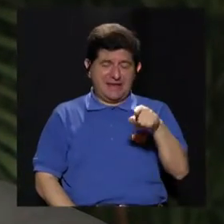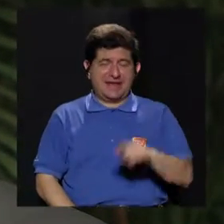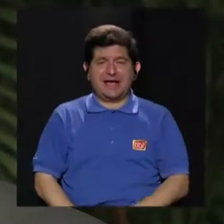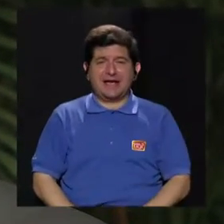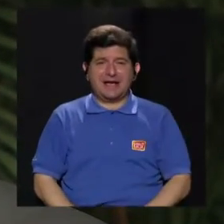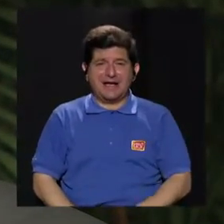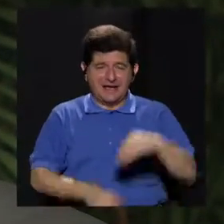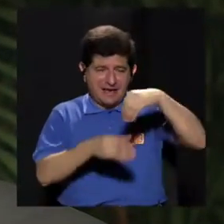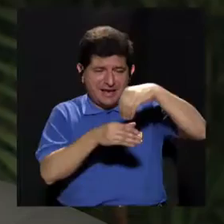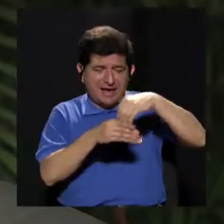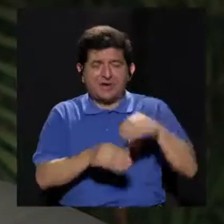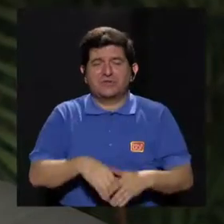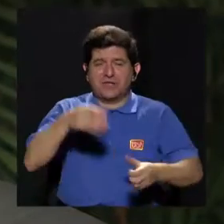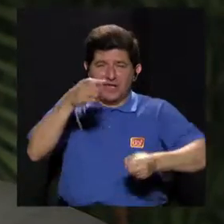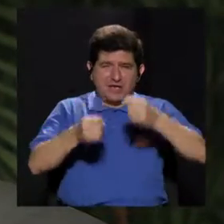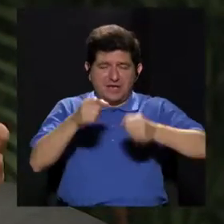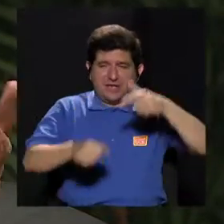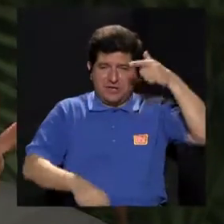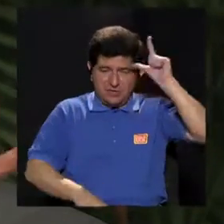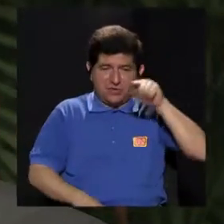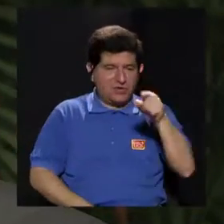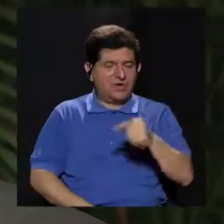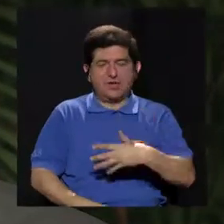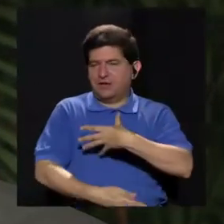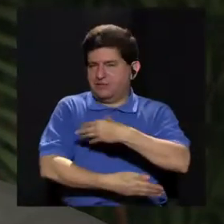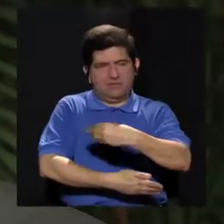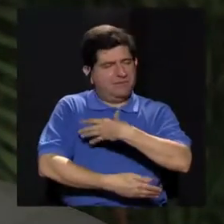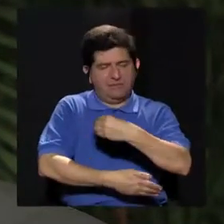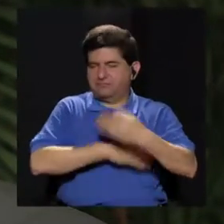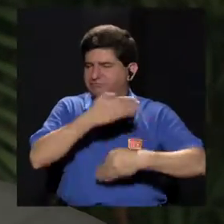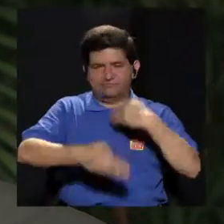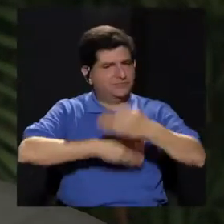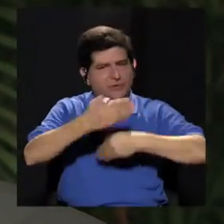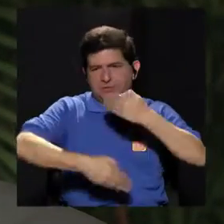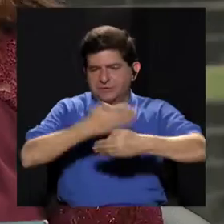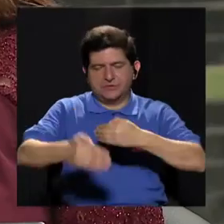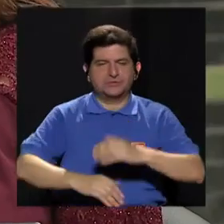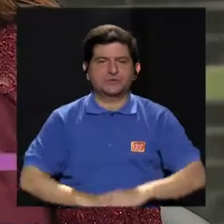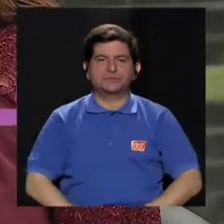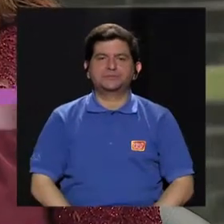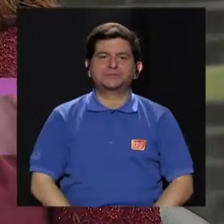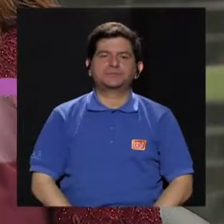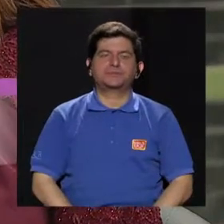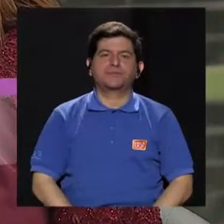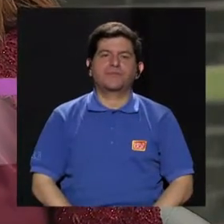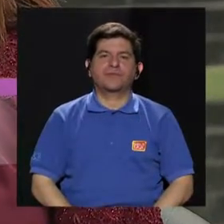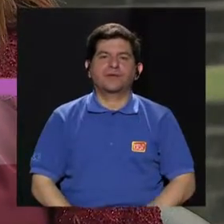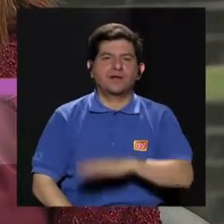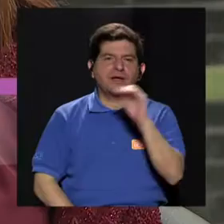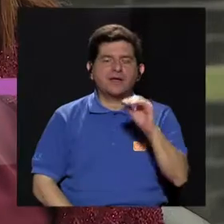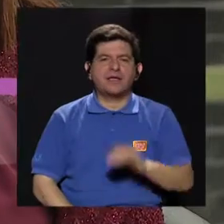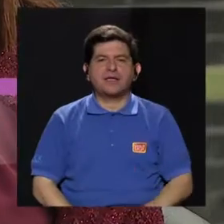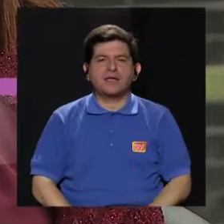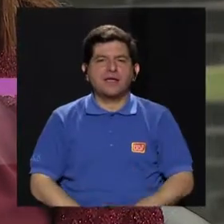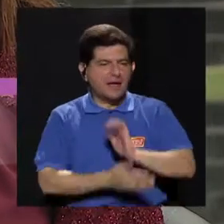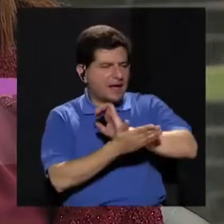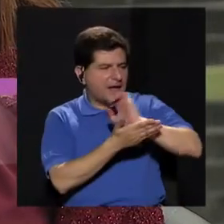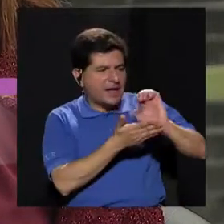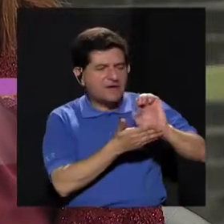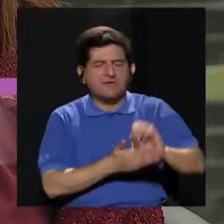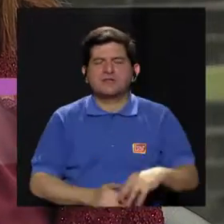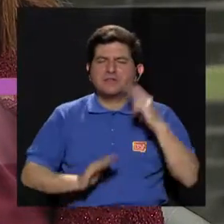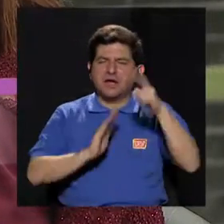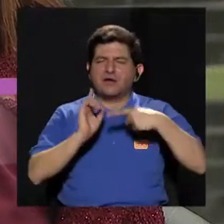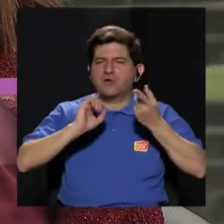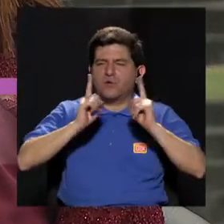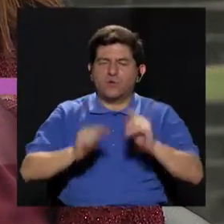la proteína de leche de vaca y que no está siendo amamantado, ¿verdad? Doctora, ¿y la prevención qué papel juega?